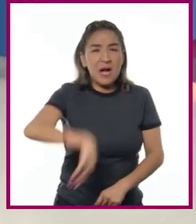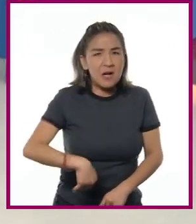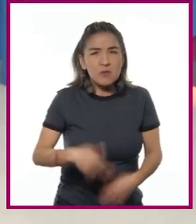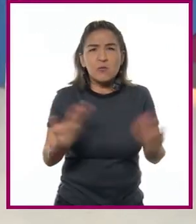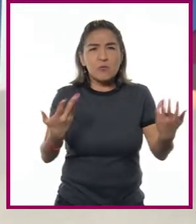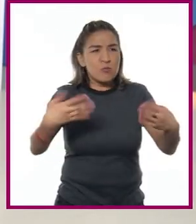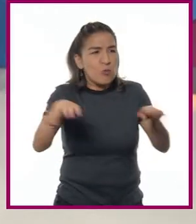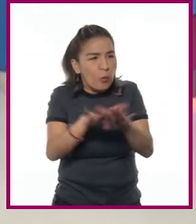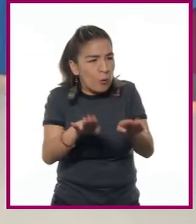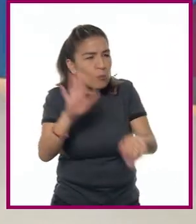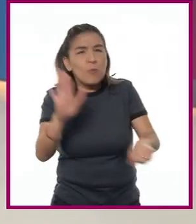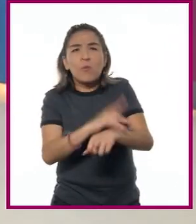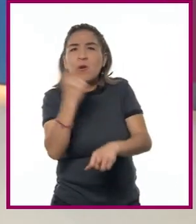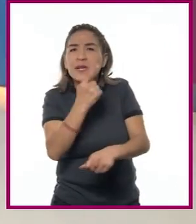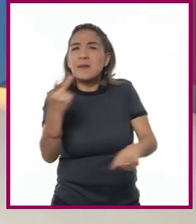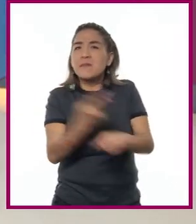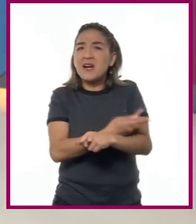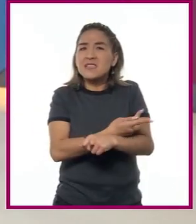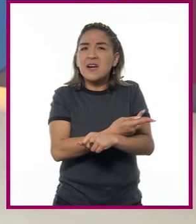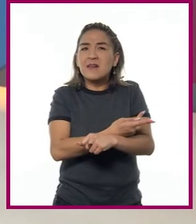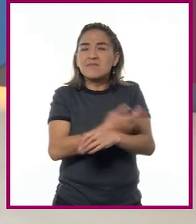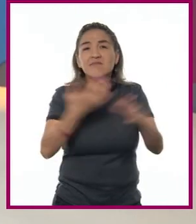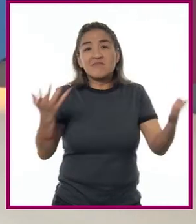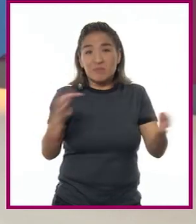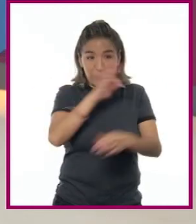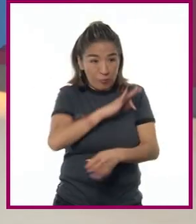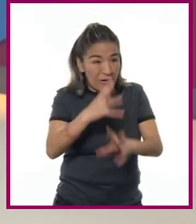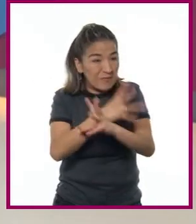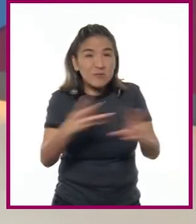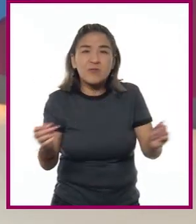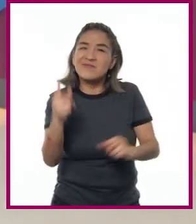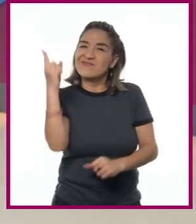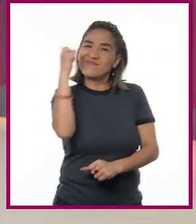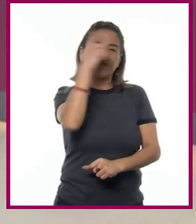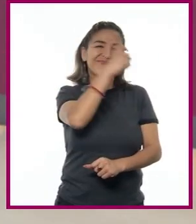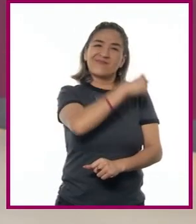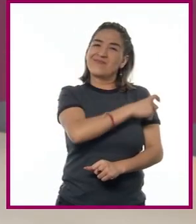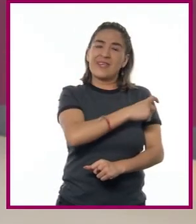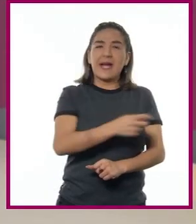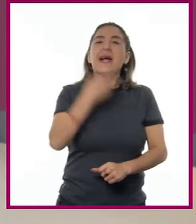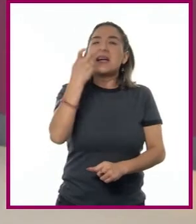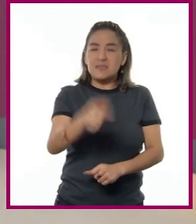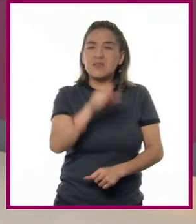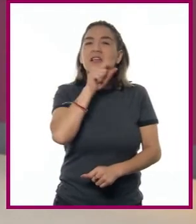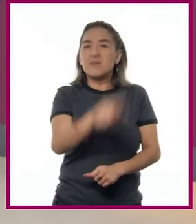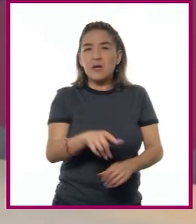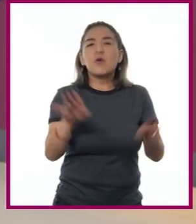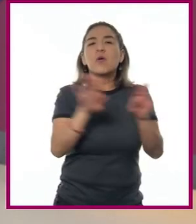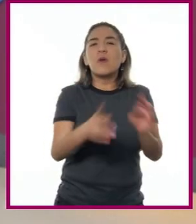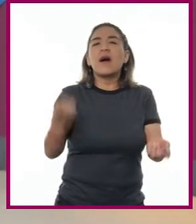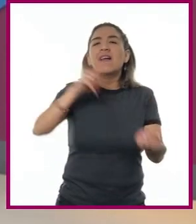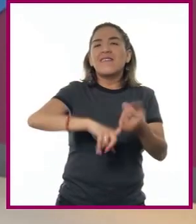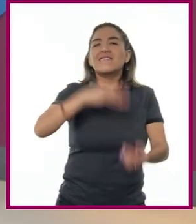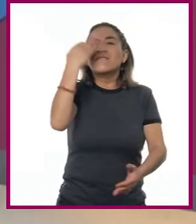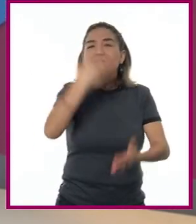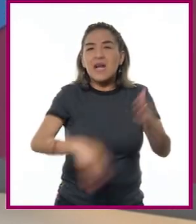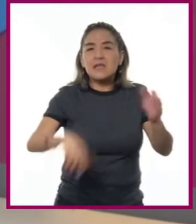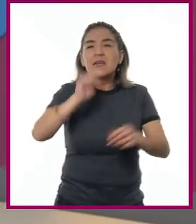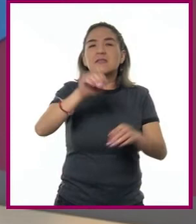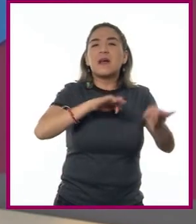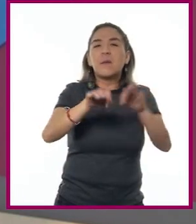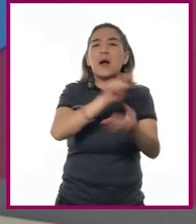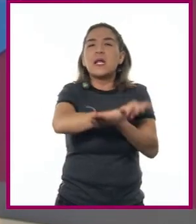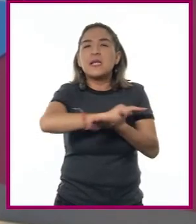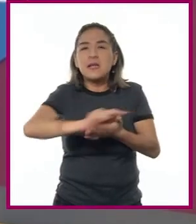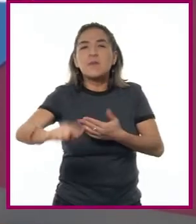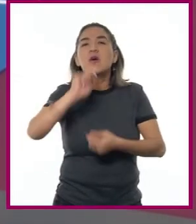por qué sucedió, difícilmente se podrá solucionar. Además, es fácil asociar la falta de transparencia a